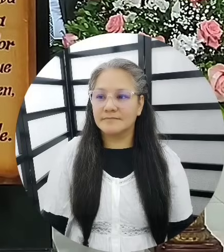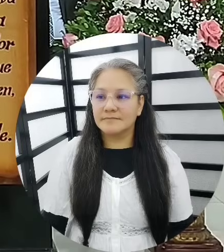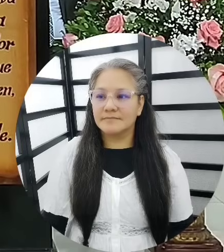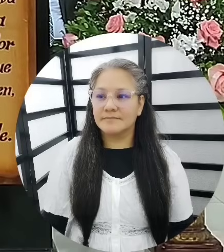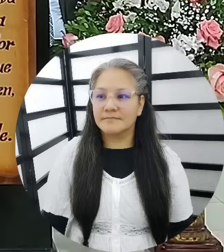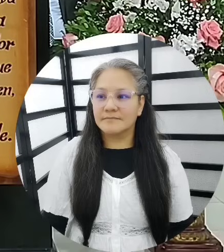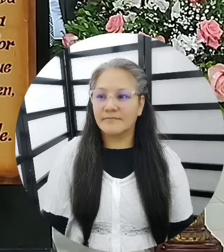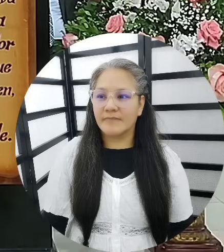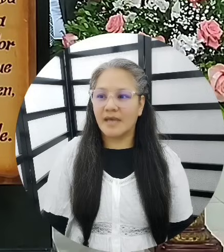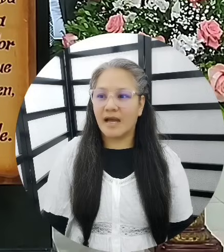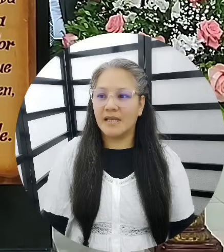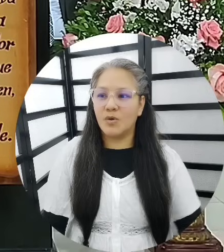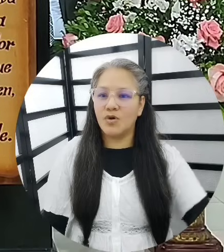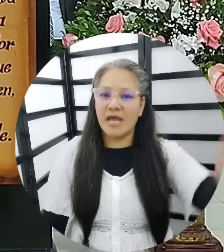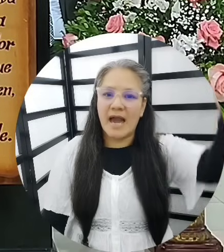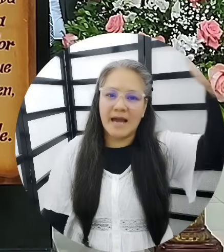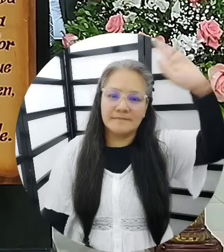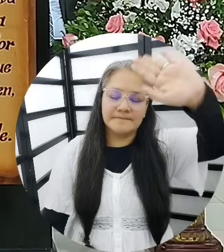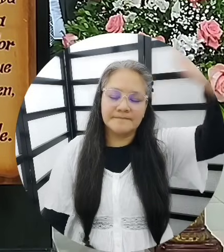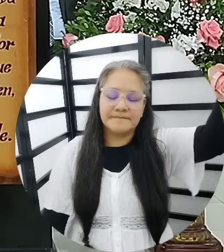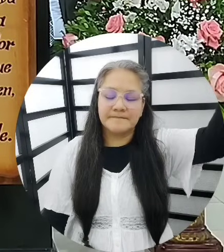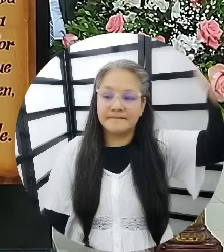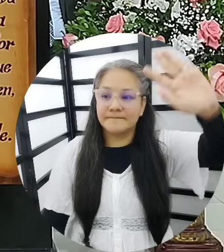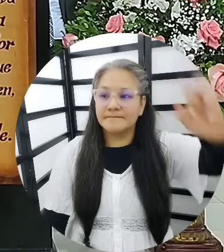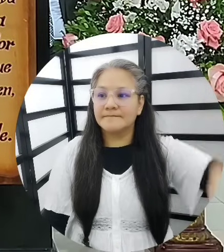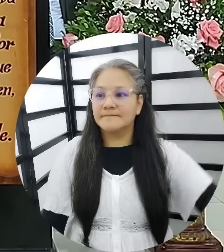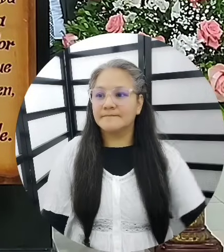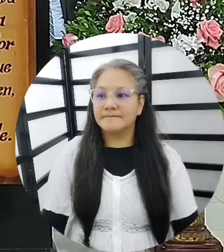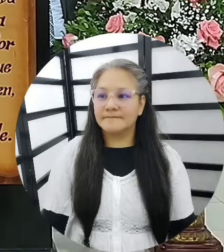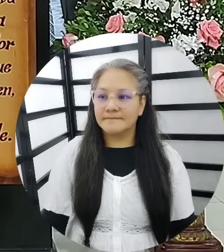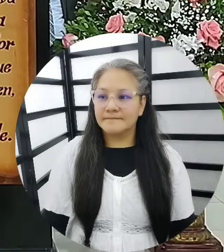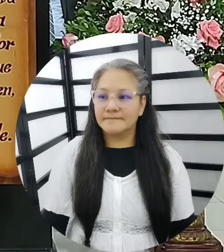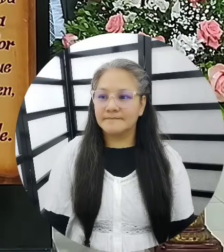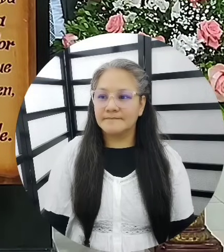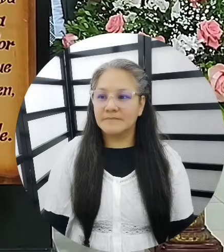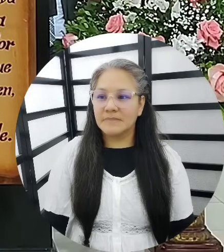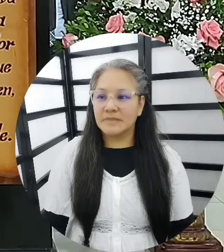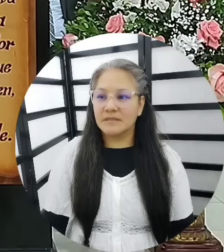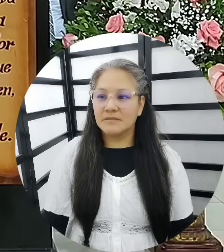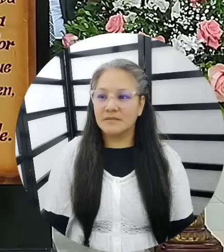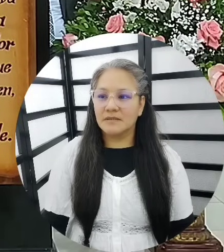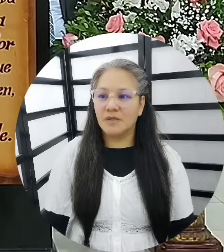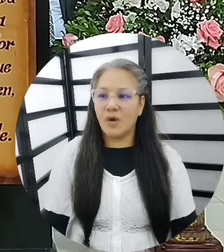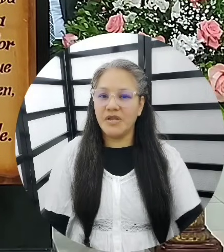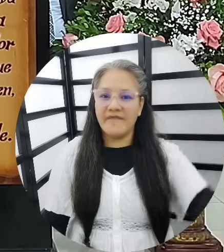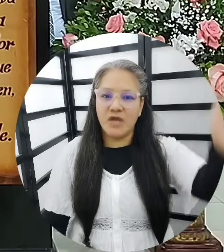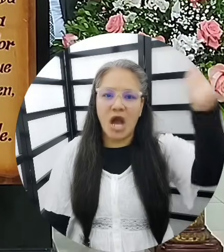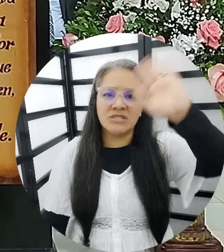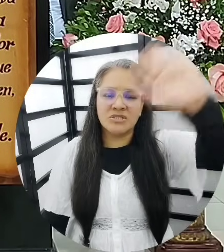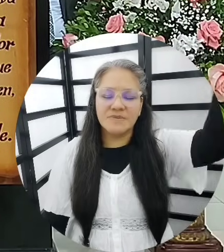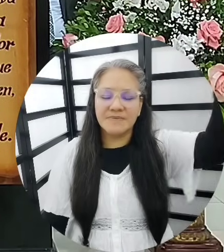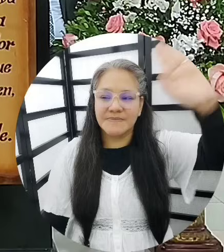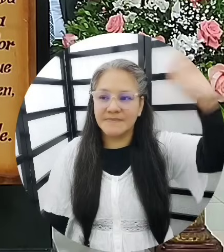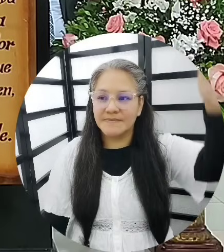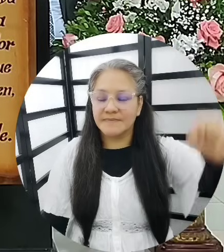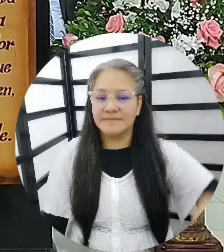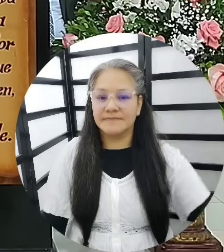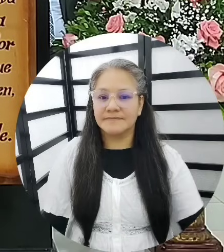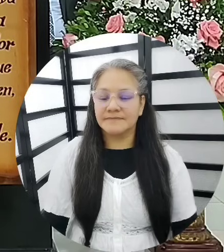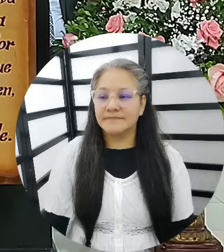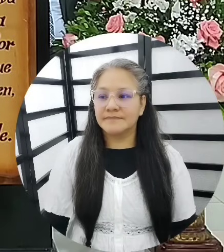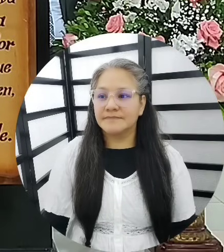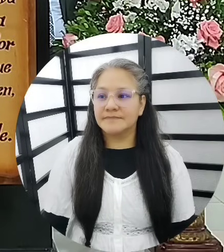yo, y dos misioneras más que me acompañaban. Con mucho esfuerzo, si yo les contara, eso son muchas las cosas que han